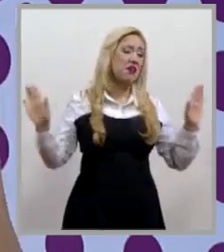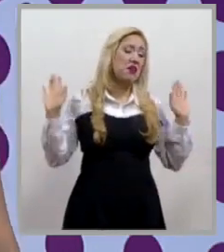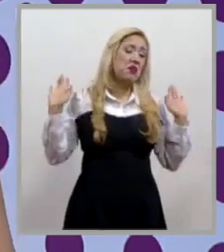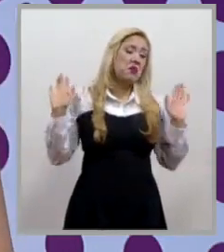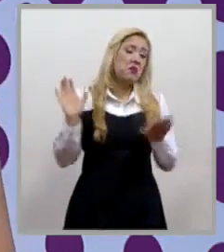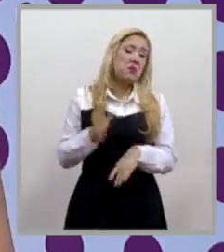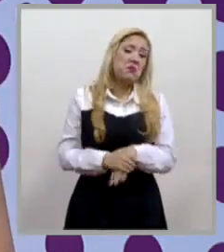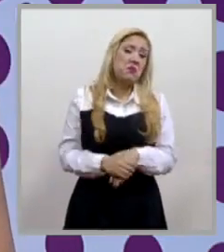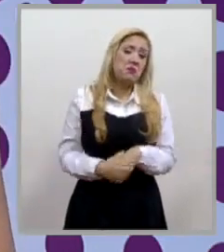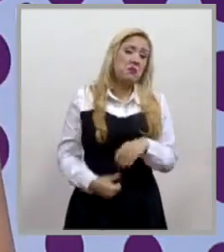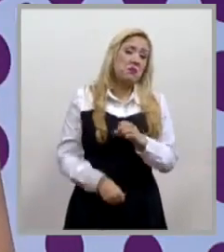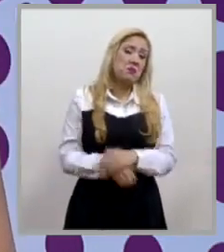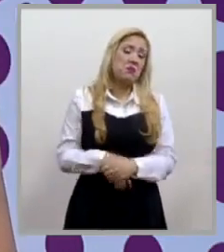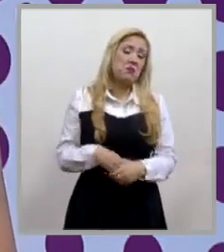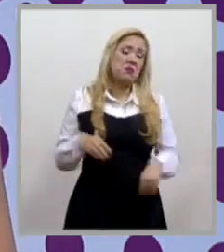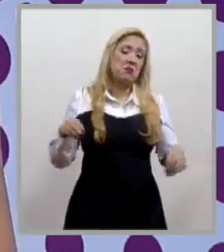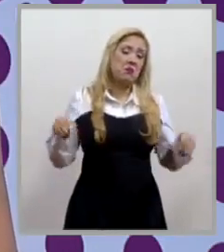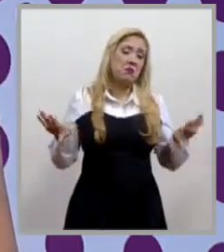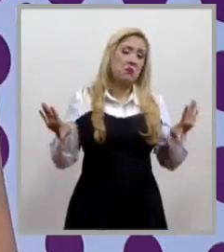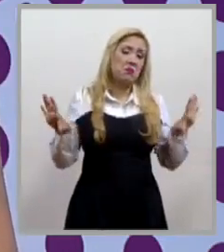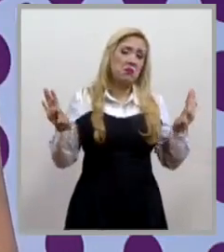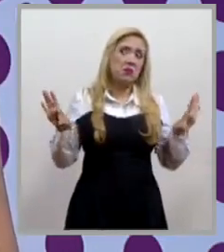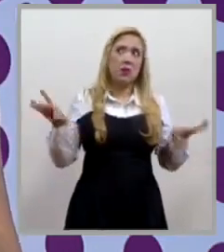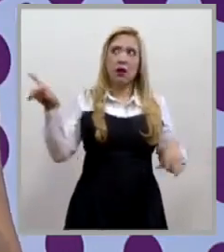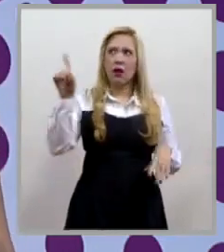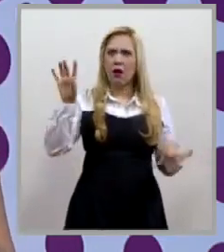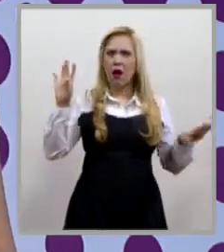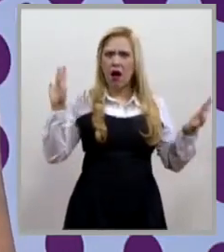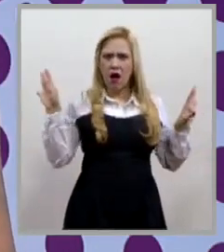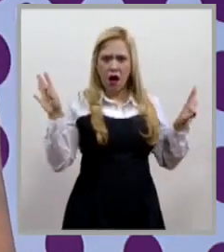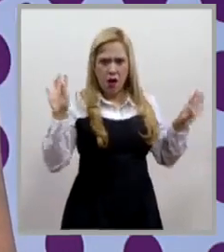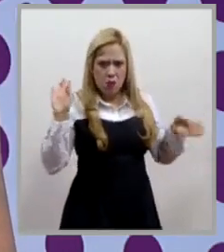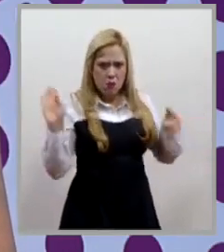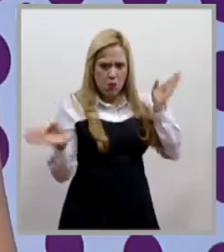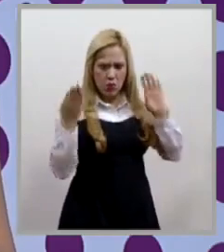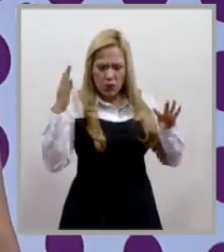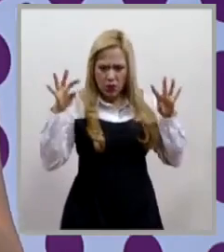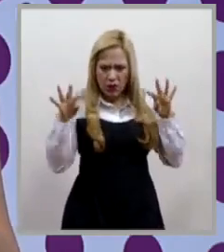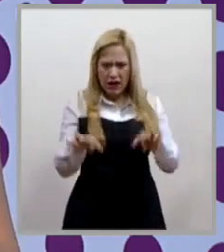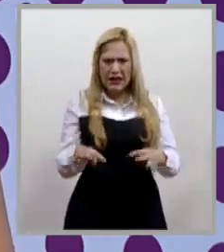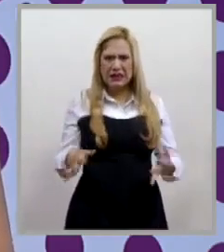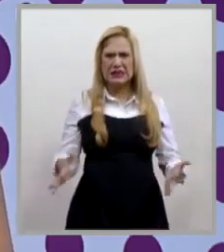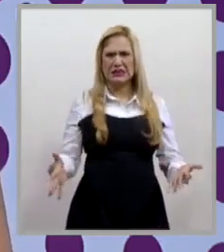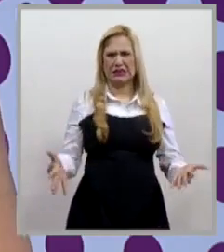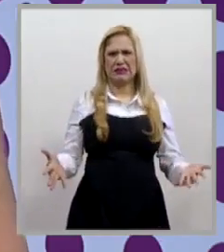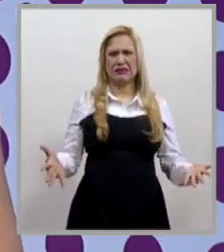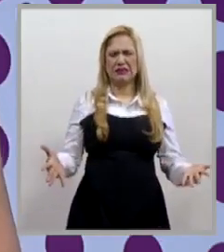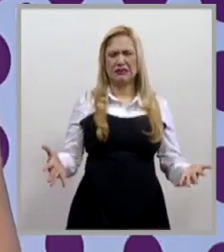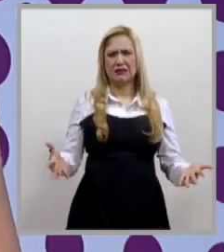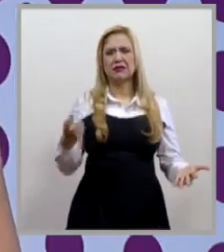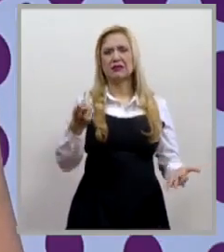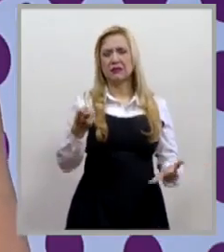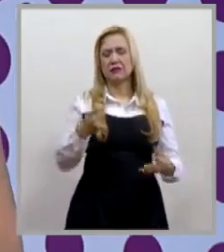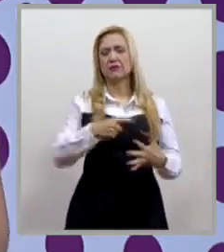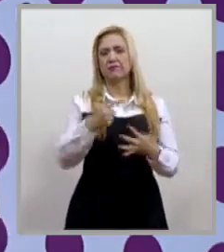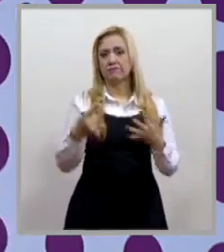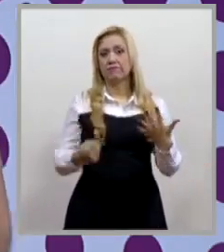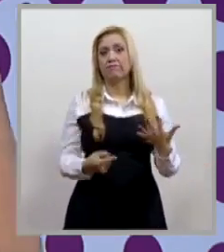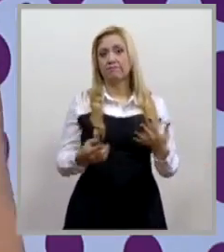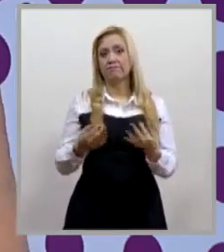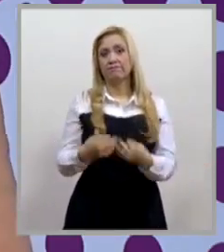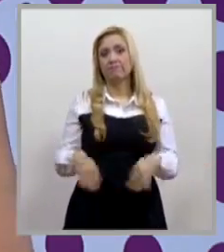la mirada de la comunidad internacional en el tema, en el contexto, y bueno, son elementos